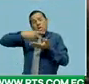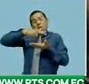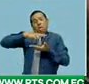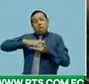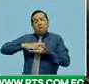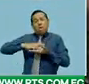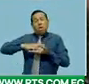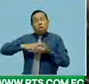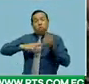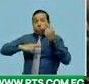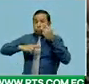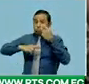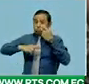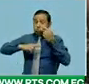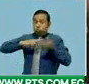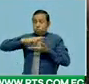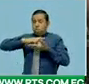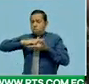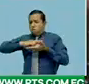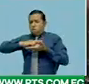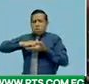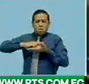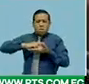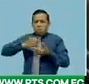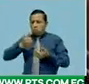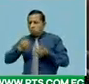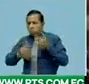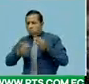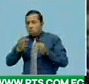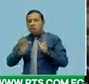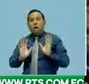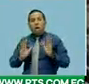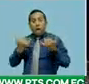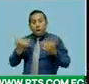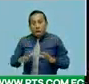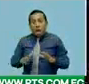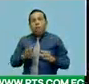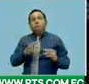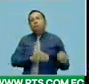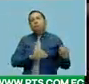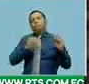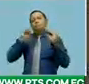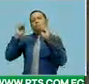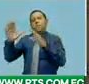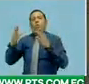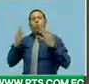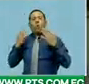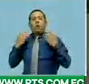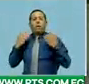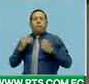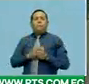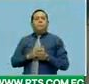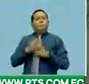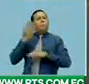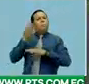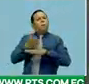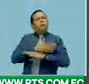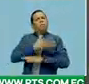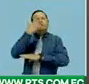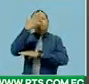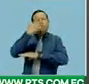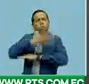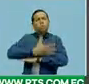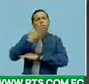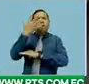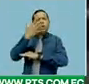si respondía bien a ese movimiento se daba pues el traslado que en este momento ya se acaba de dar. Durante 5 días, amigos, familiares, allegados,